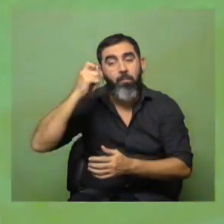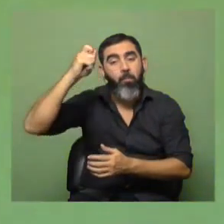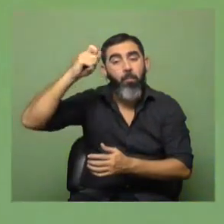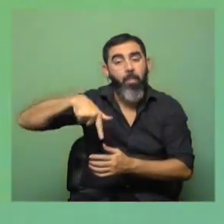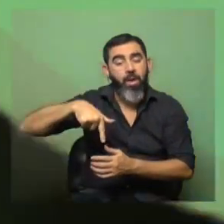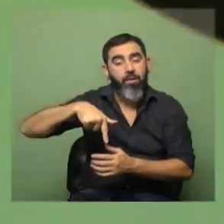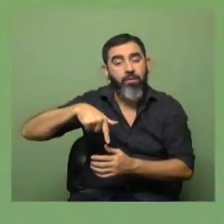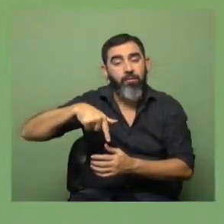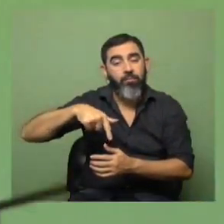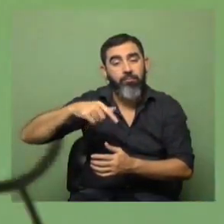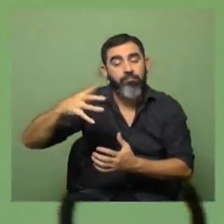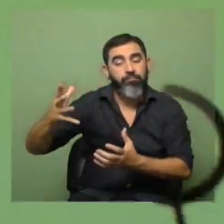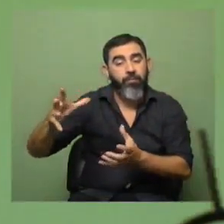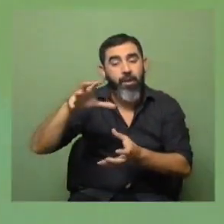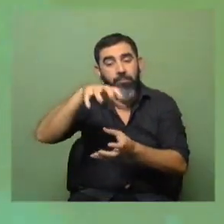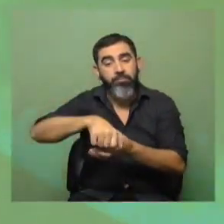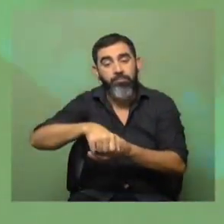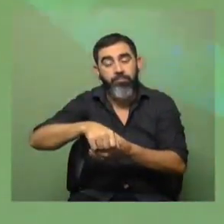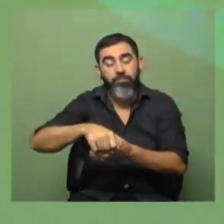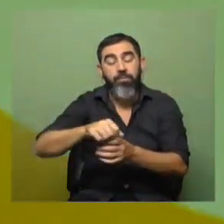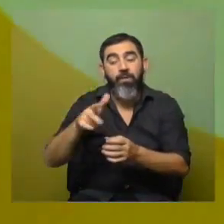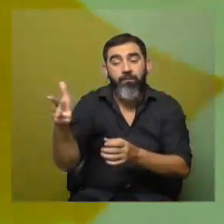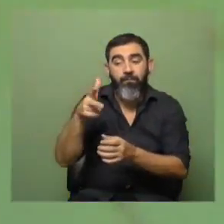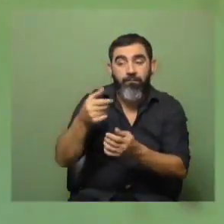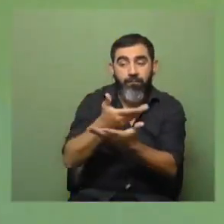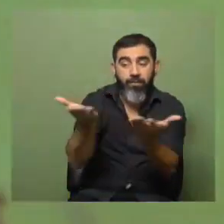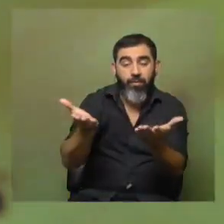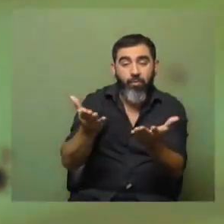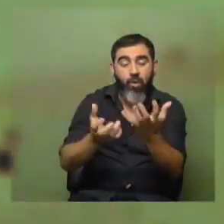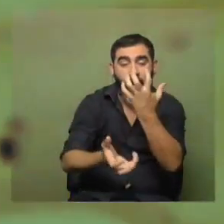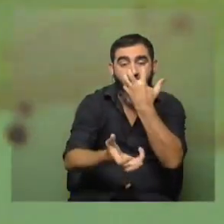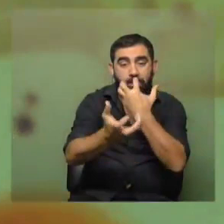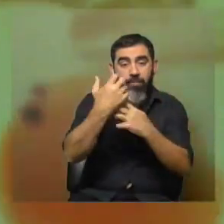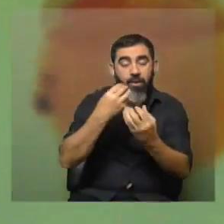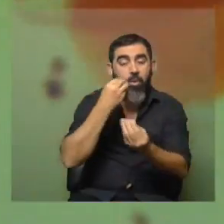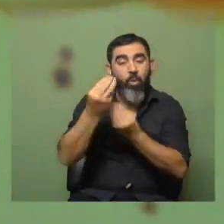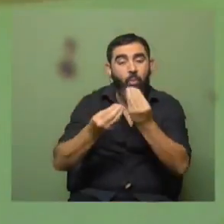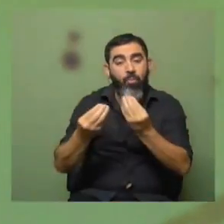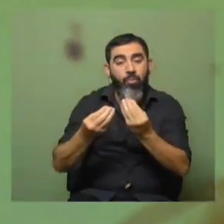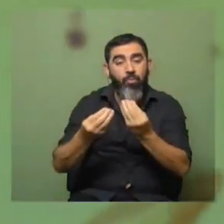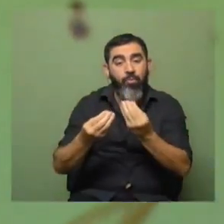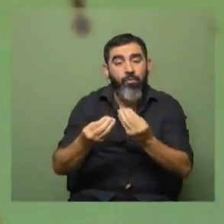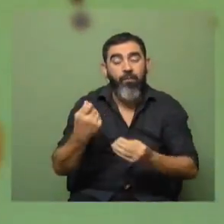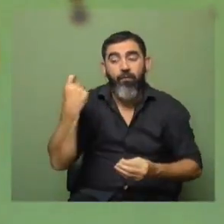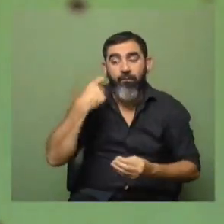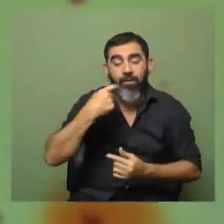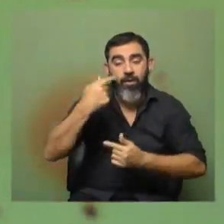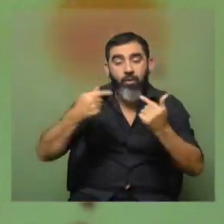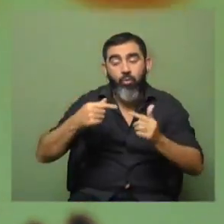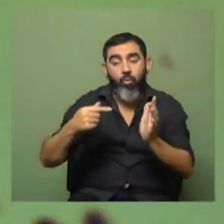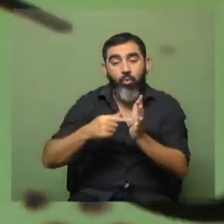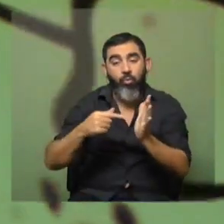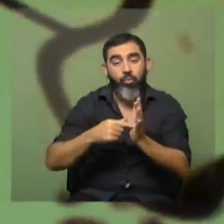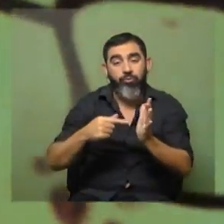que se utiliza para capturar en imágenes a estos micromamíferos y cómo a falta de elementos